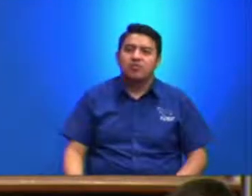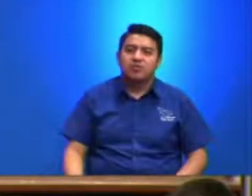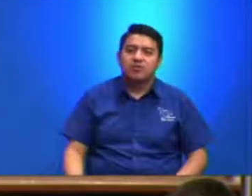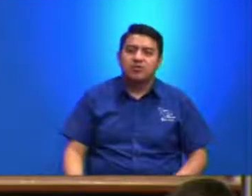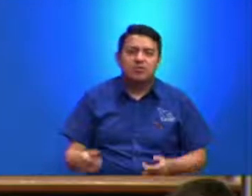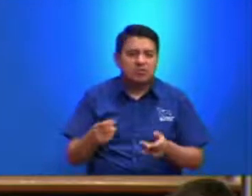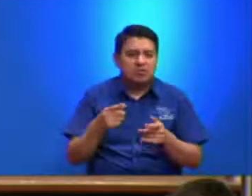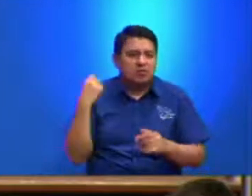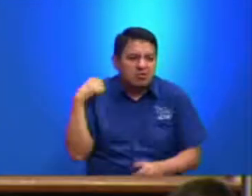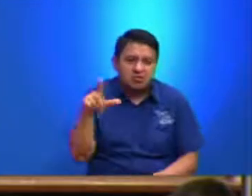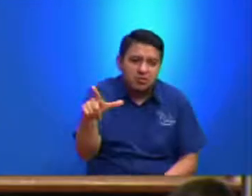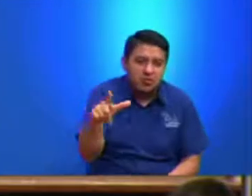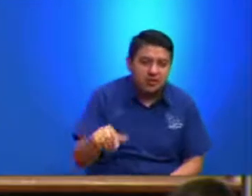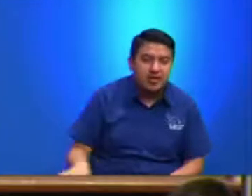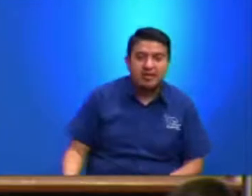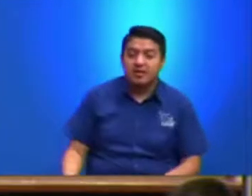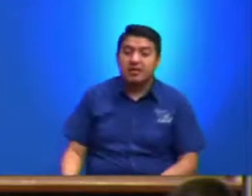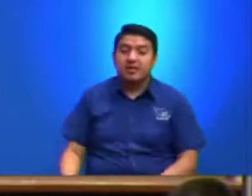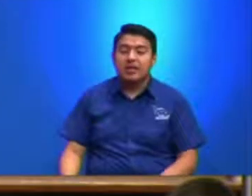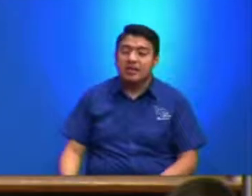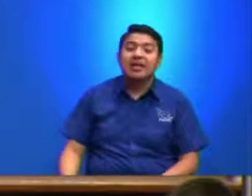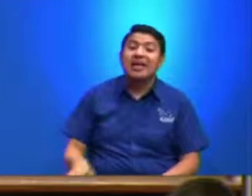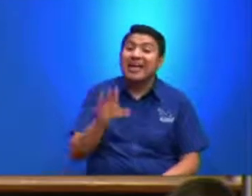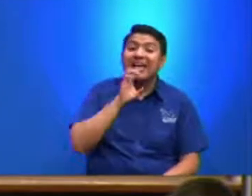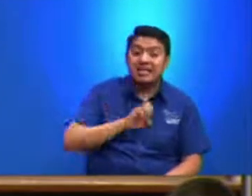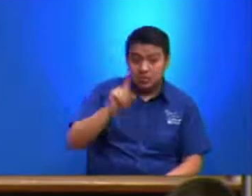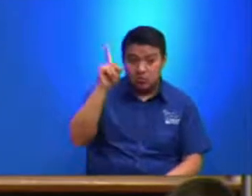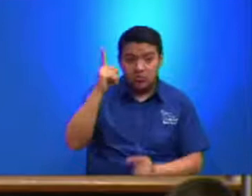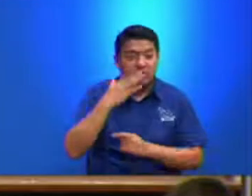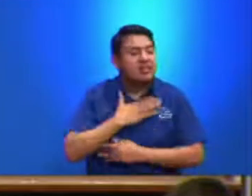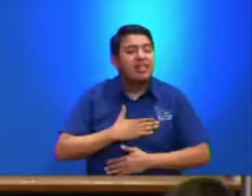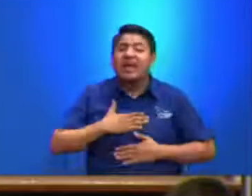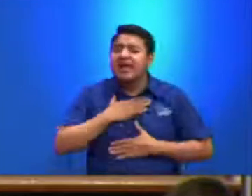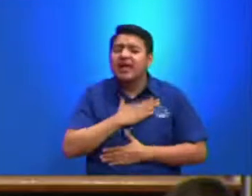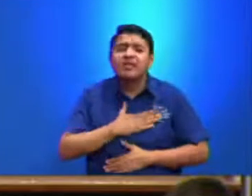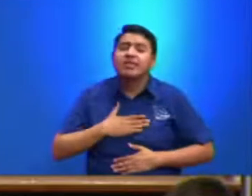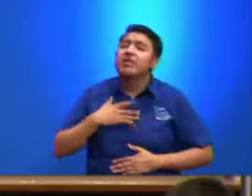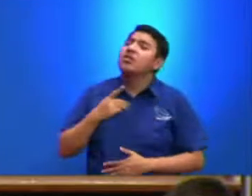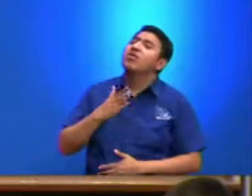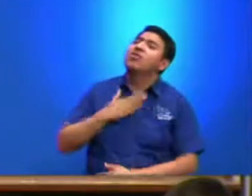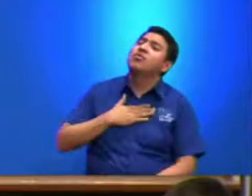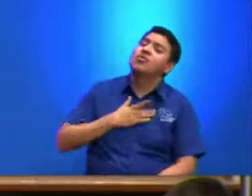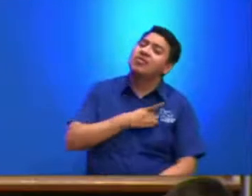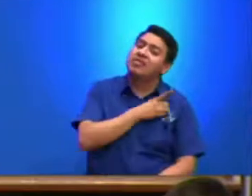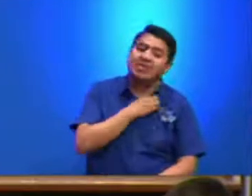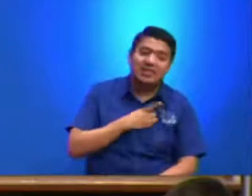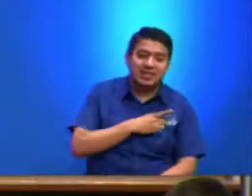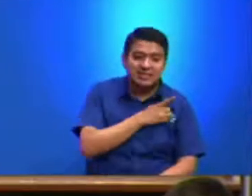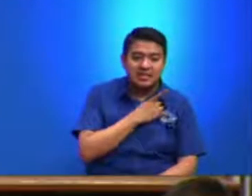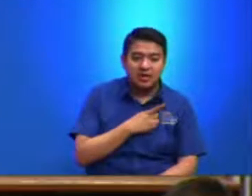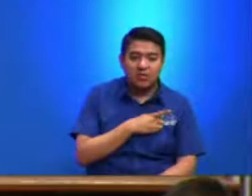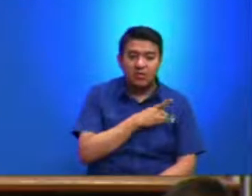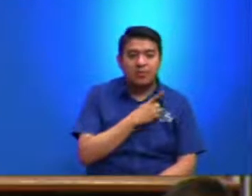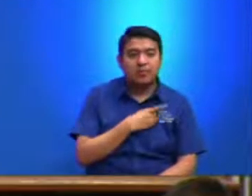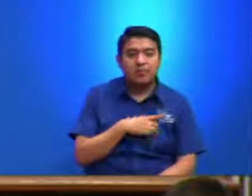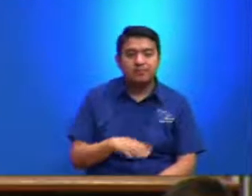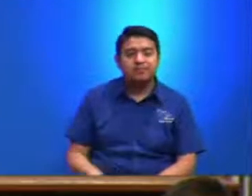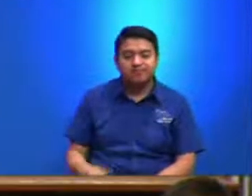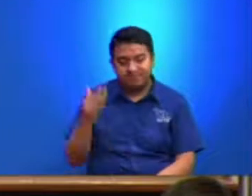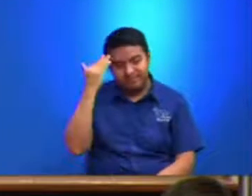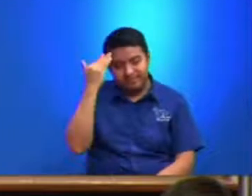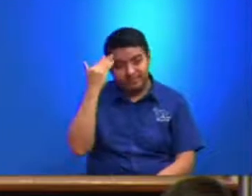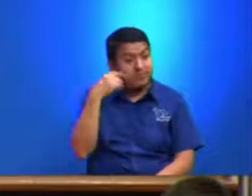un deleite. Ah, sí, yo lo quiero, yo lo deseo. Bueno, yo lo deseo. Y yo sé que tú